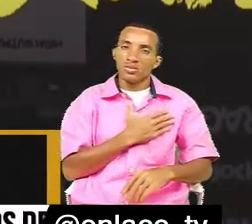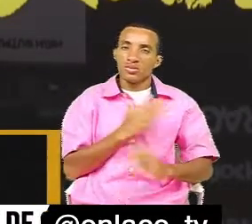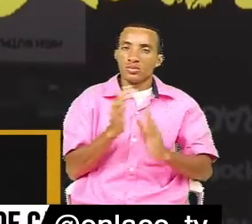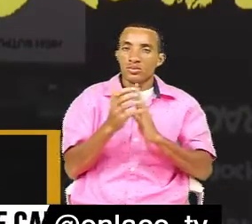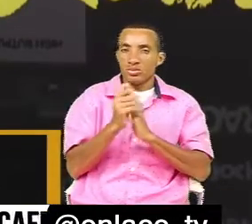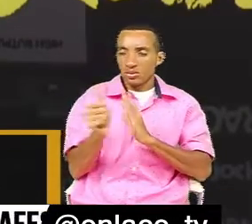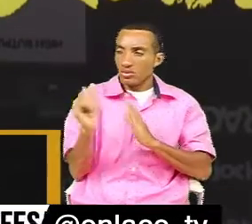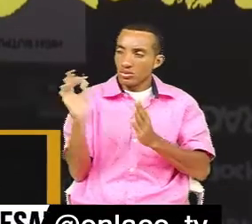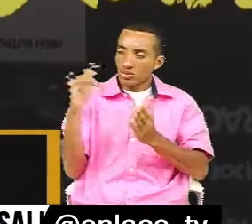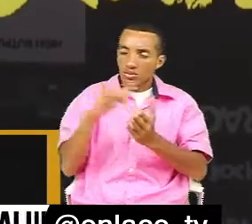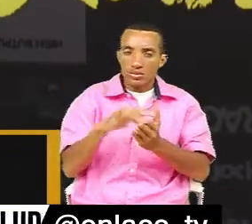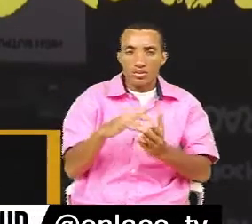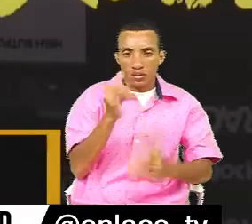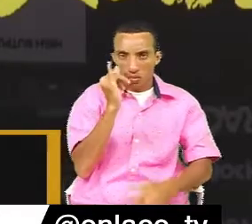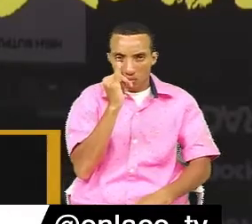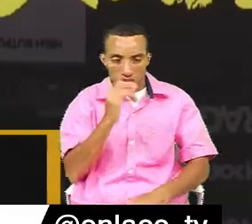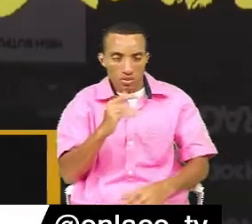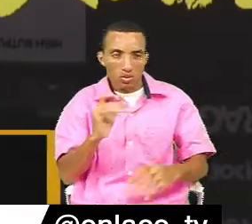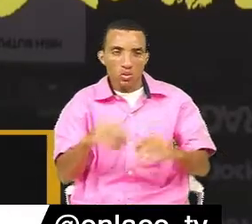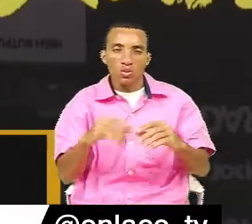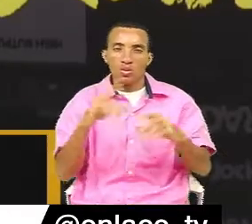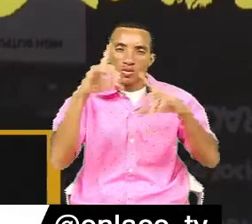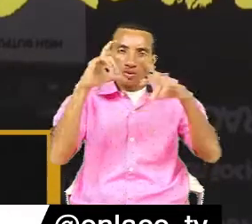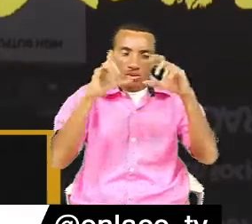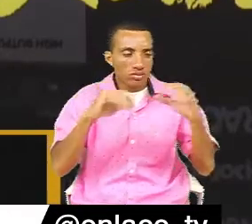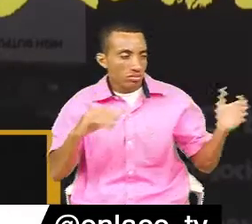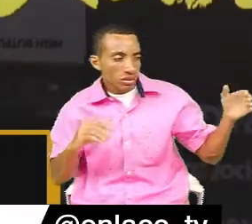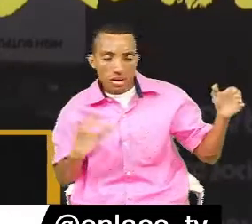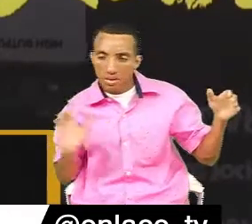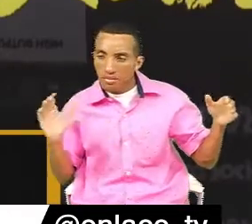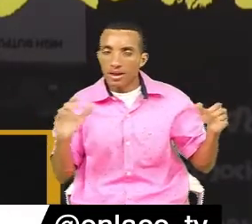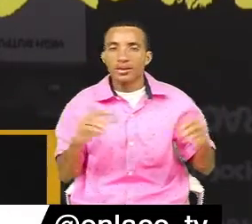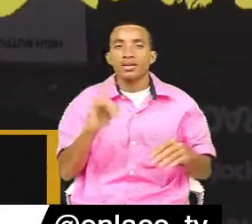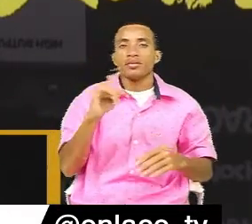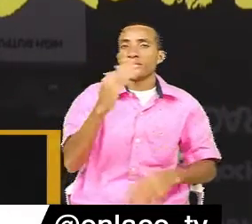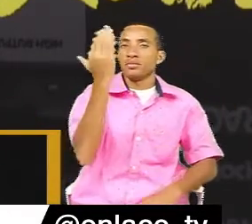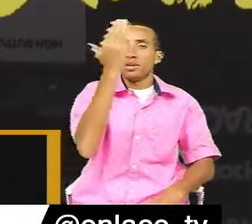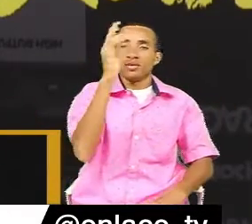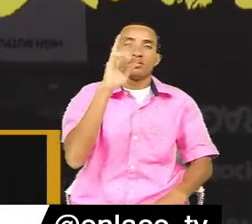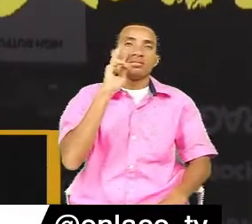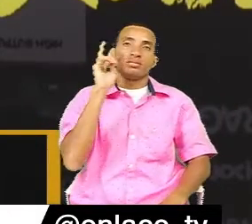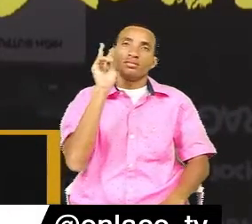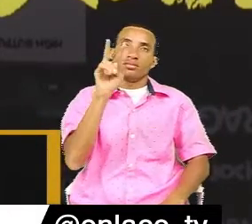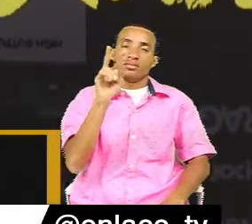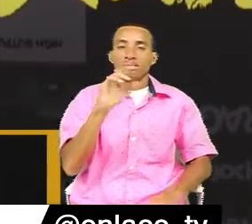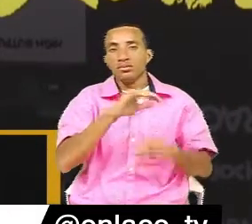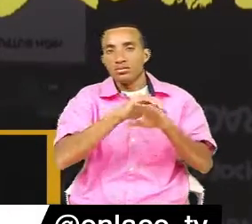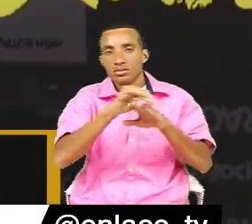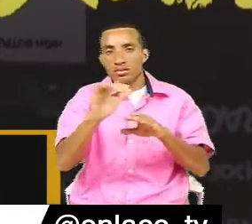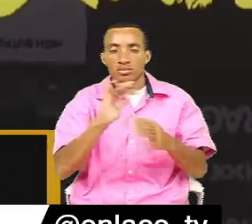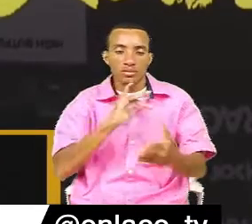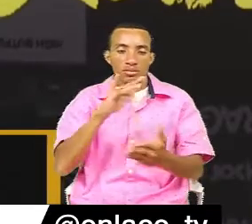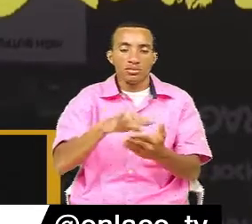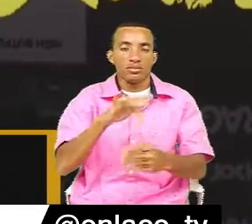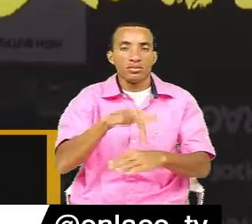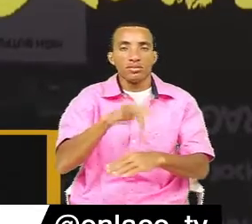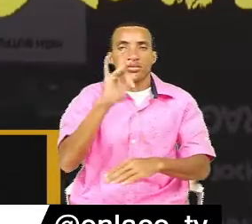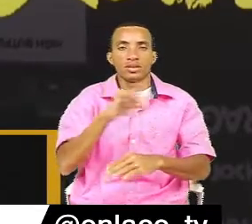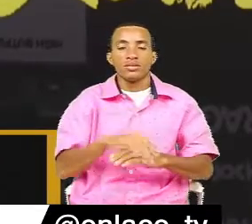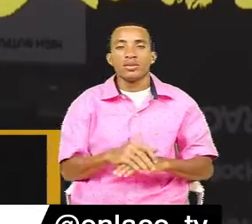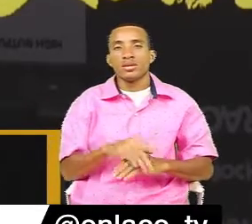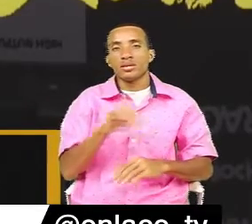fotos con ellos, van a poder ver sobre todo la película, que es el acto principal. Invitamos pues a la gente para que llegue muy temprano, que lleguen